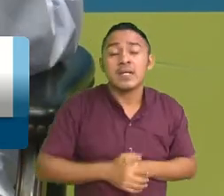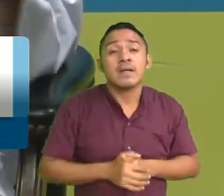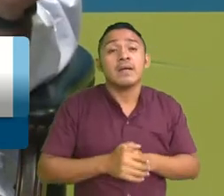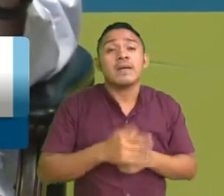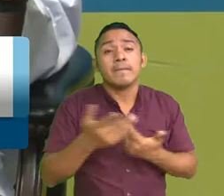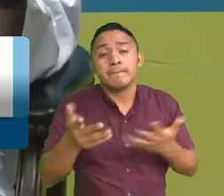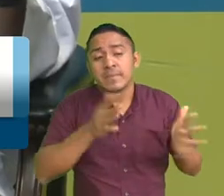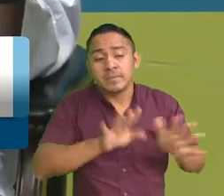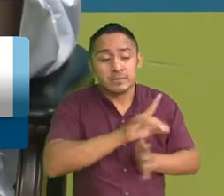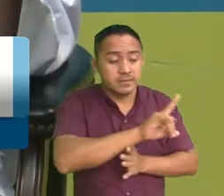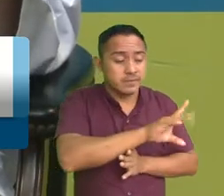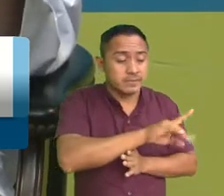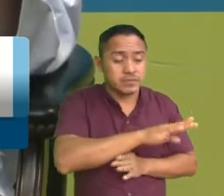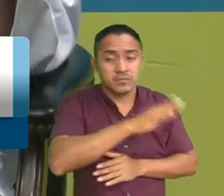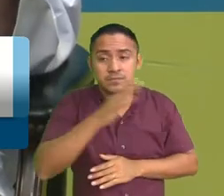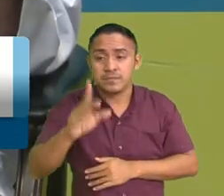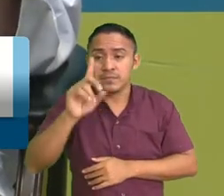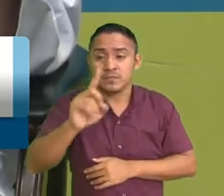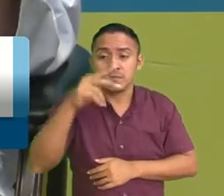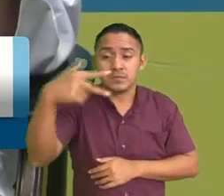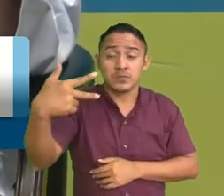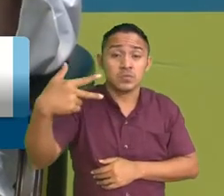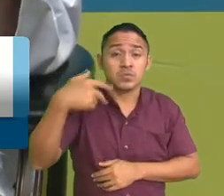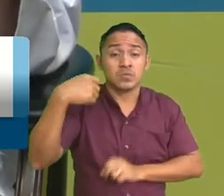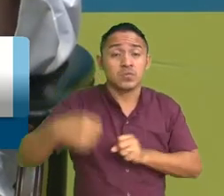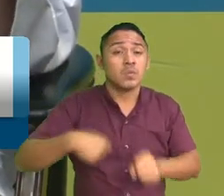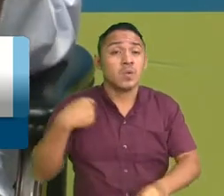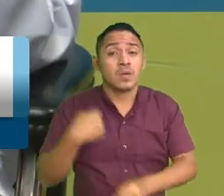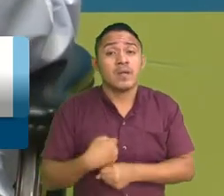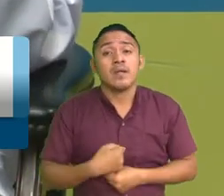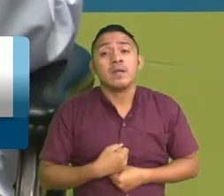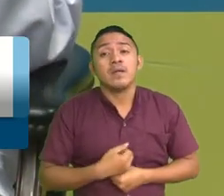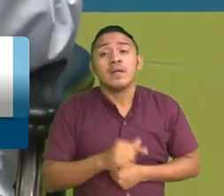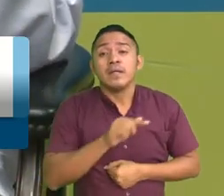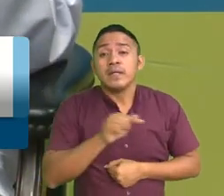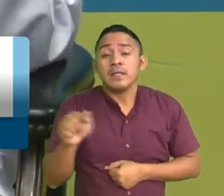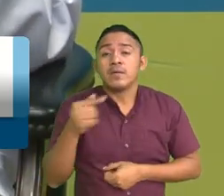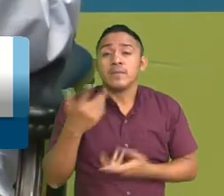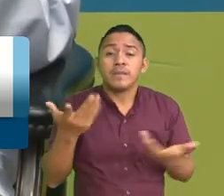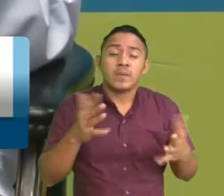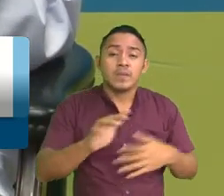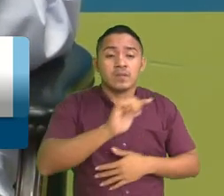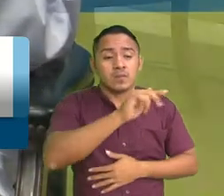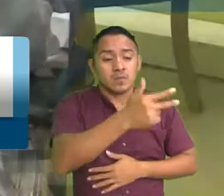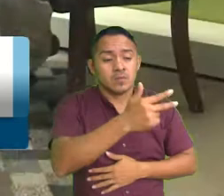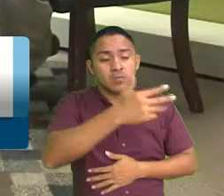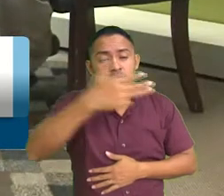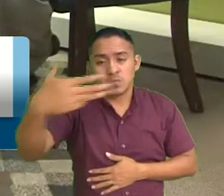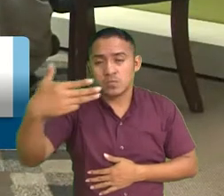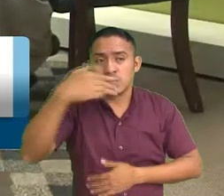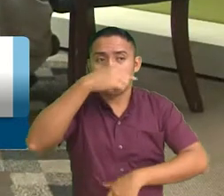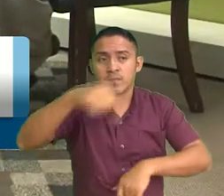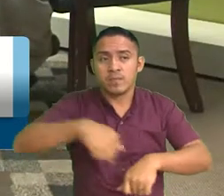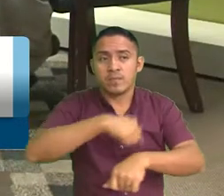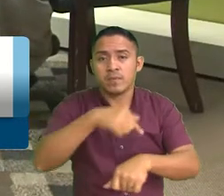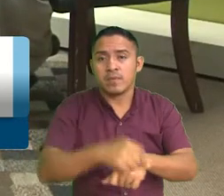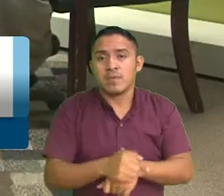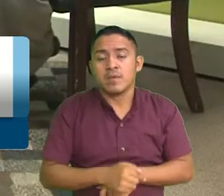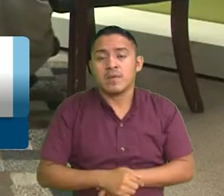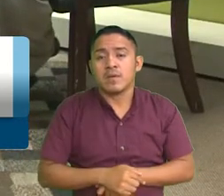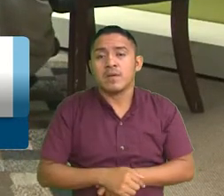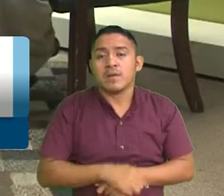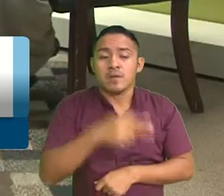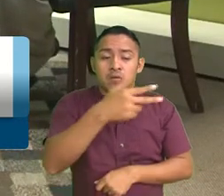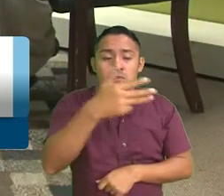entre 14 y 18 años de edad, 16 años, 18, ellos duermen entre 8 a 9 horas. Como los adultos. Más como